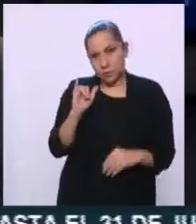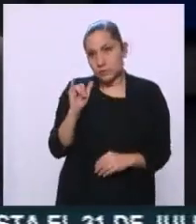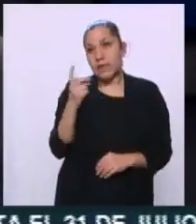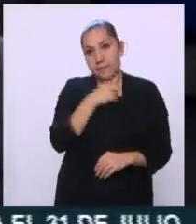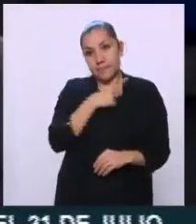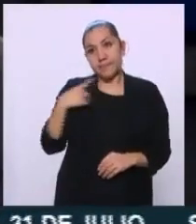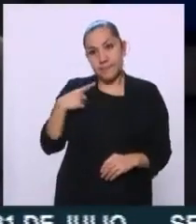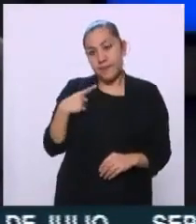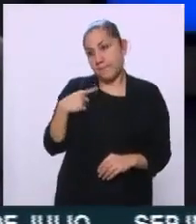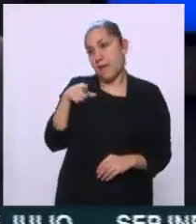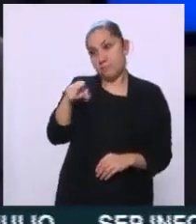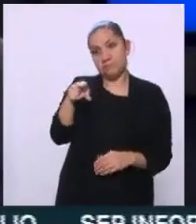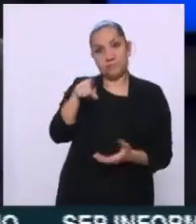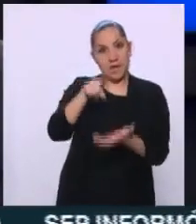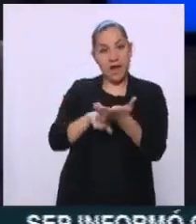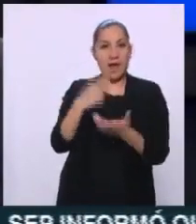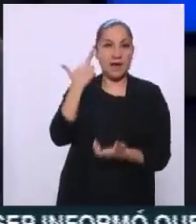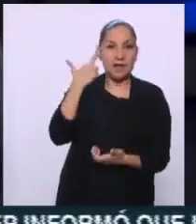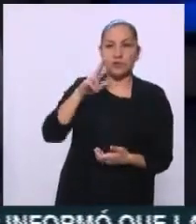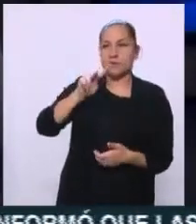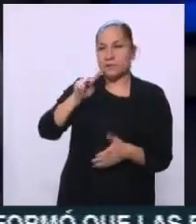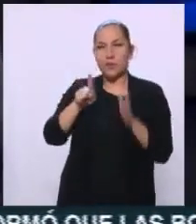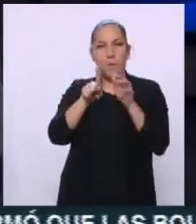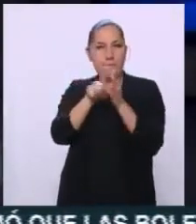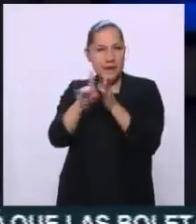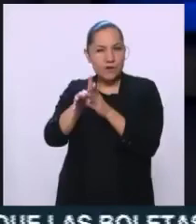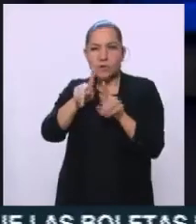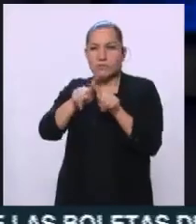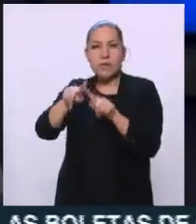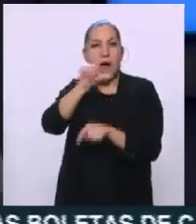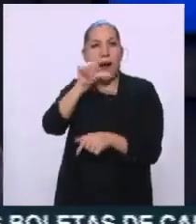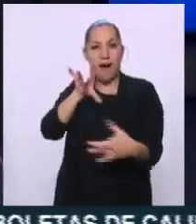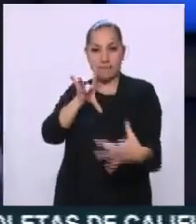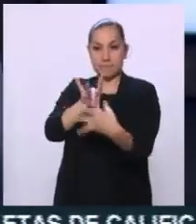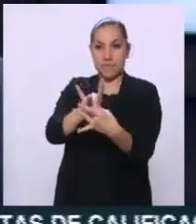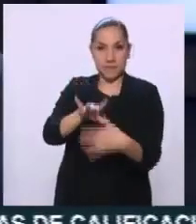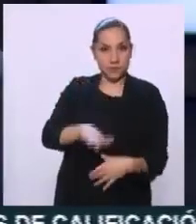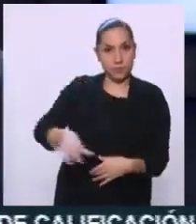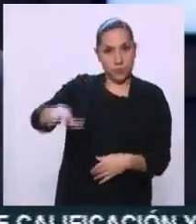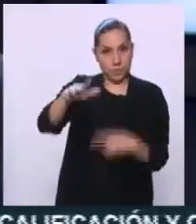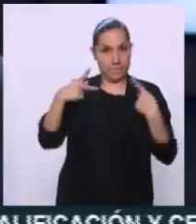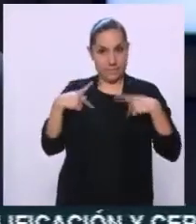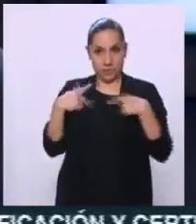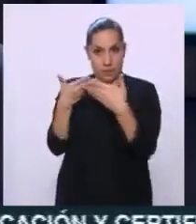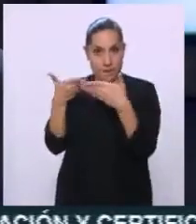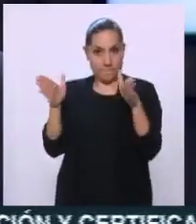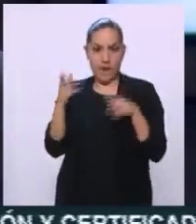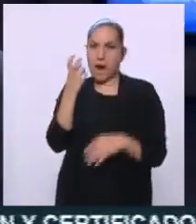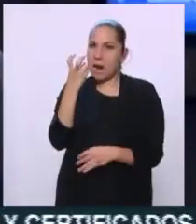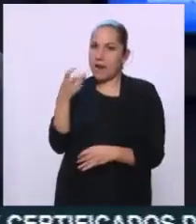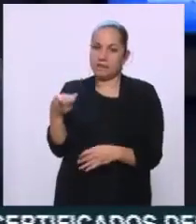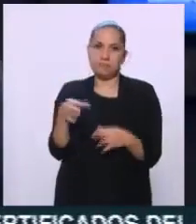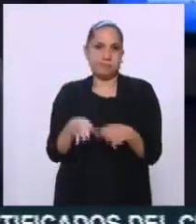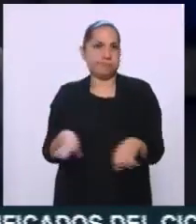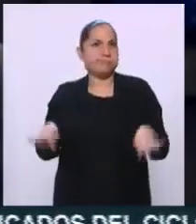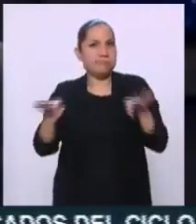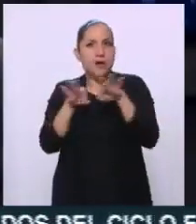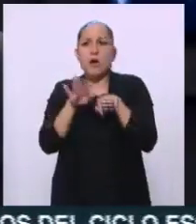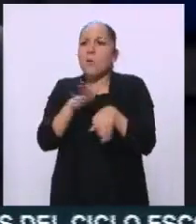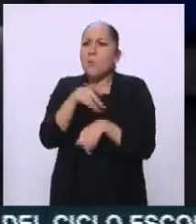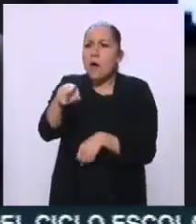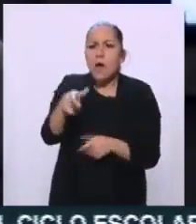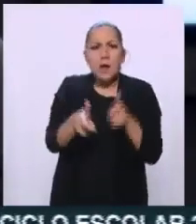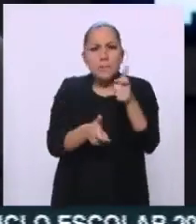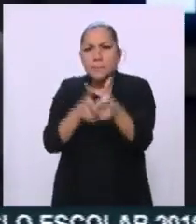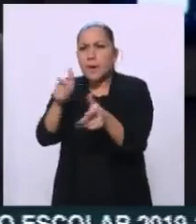los medios públicos porque son los medios de todos los mexicanos que se subvencionan con impuestos, con dinero de